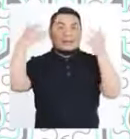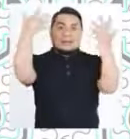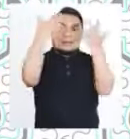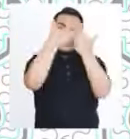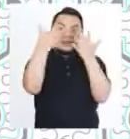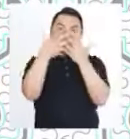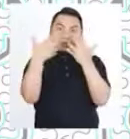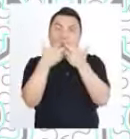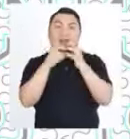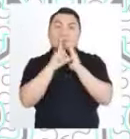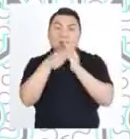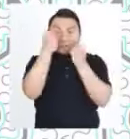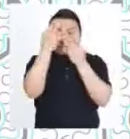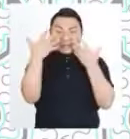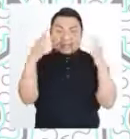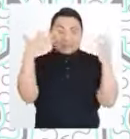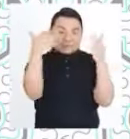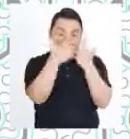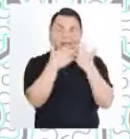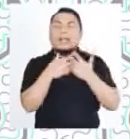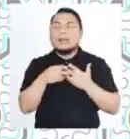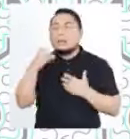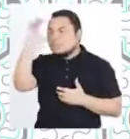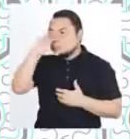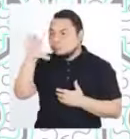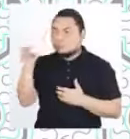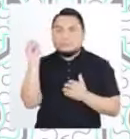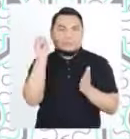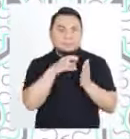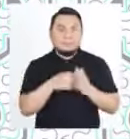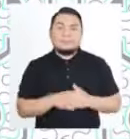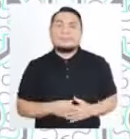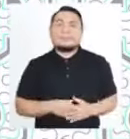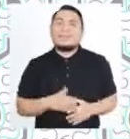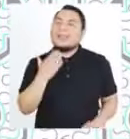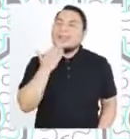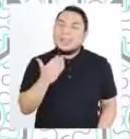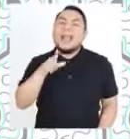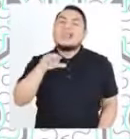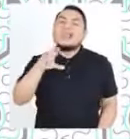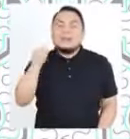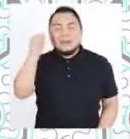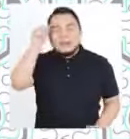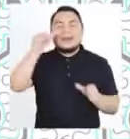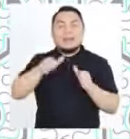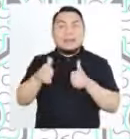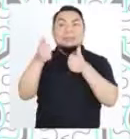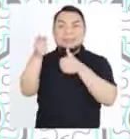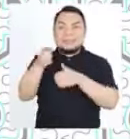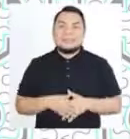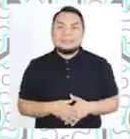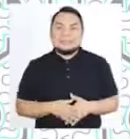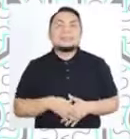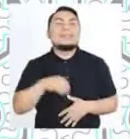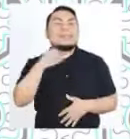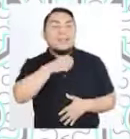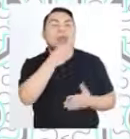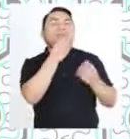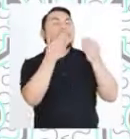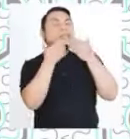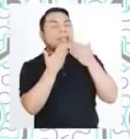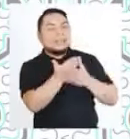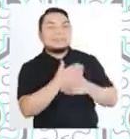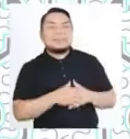fila. Luego llenamos la información que tenemos que buscar. Gracias, Laura, lo has recordado muy bien.